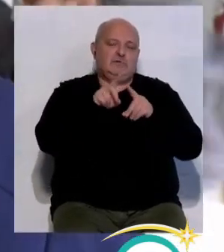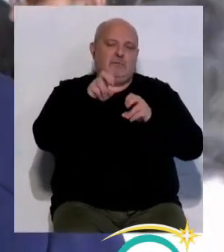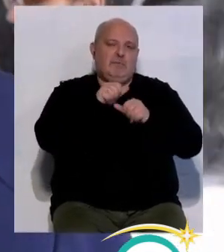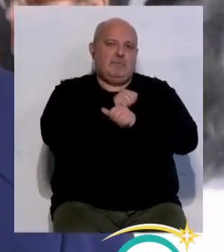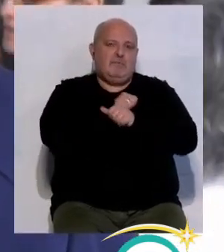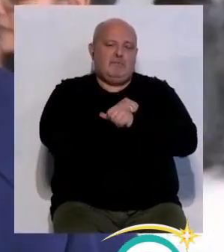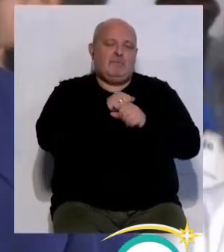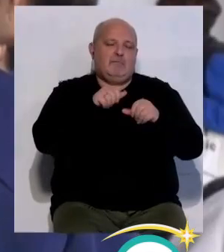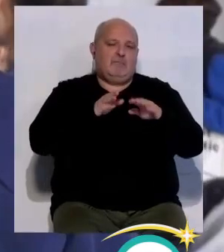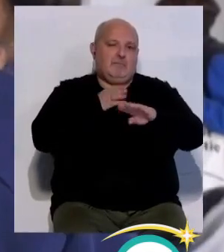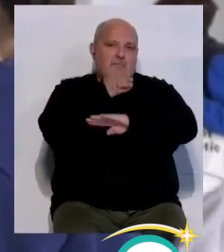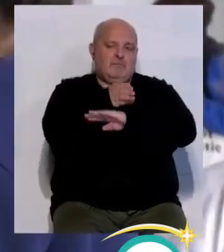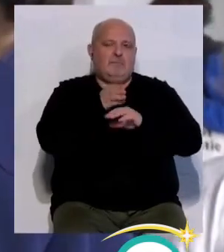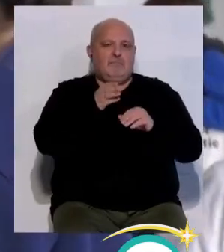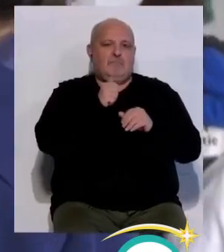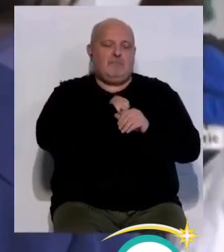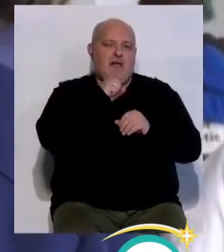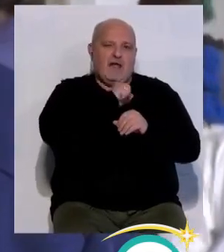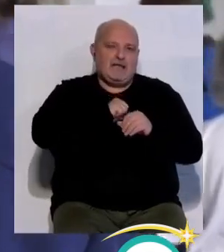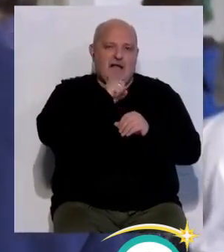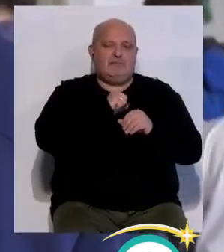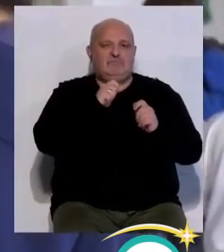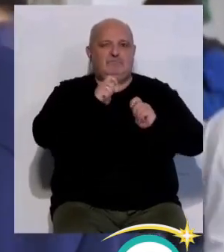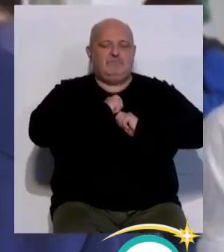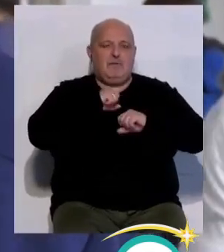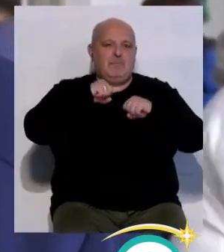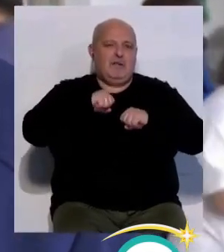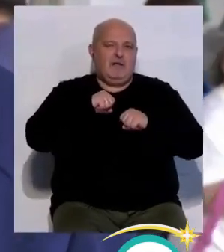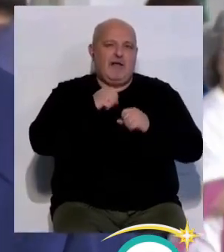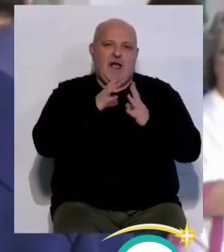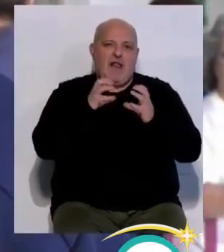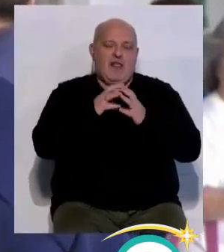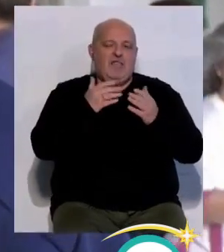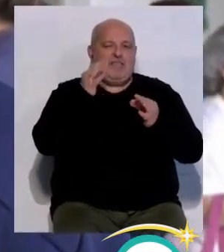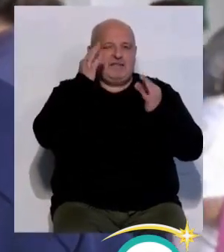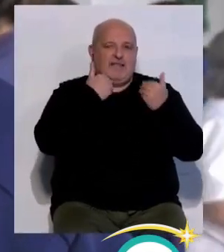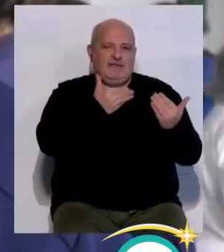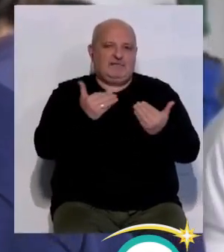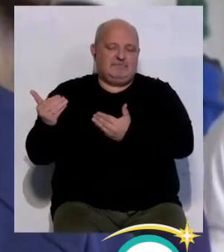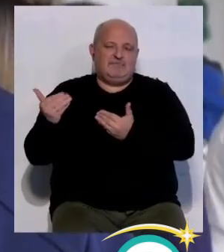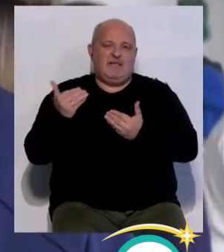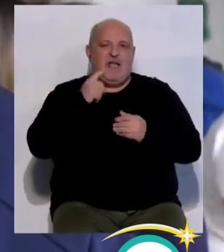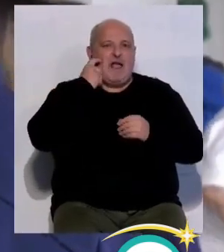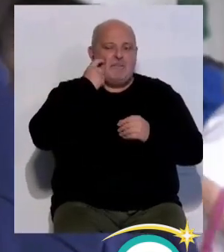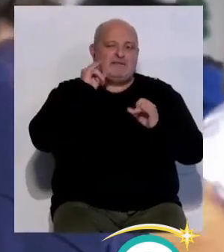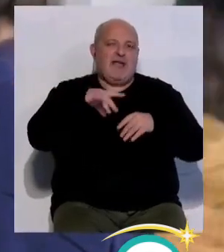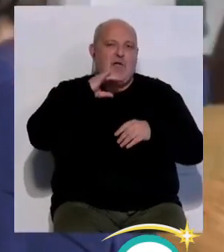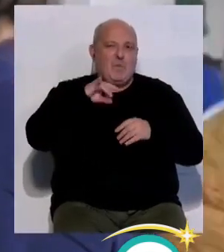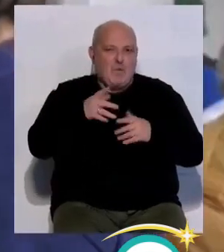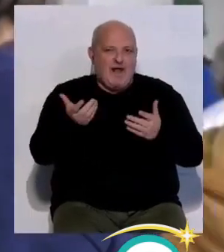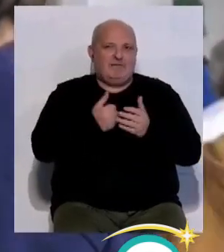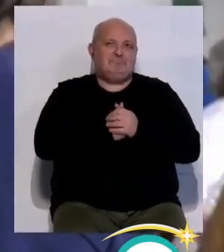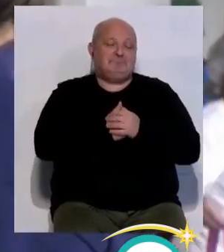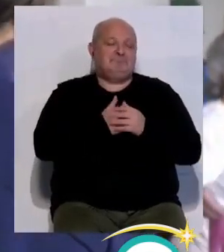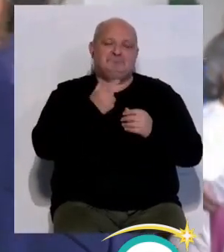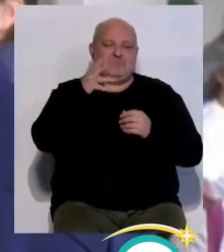están esperando en el salón y entramos allí, nos ponen a cantar los mayores locos porque le demos un detallito, sus caramelos sin azúcar. Y